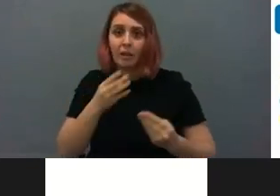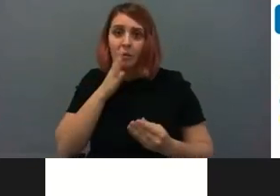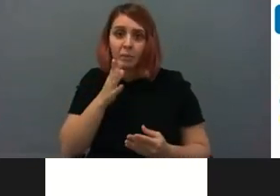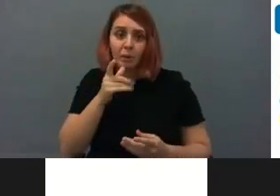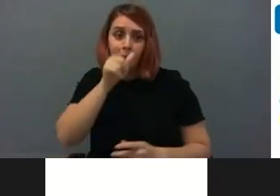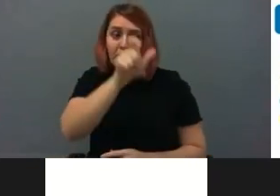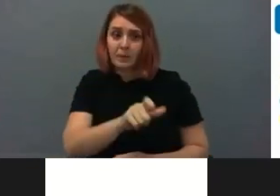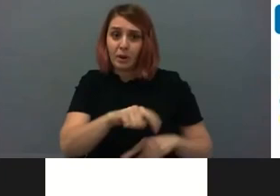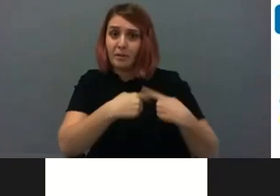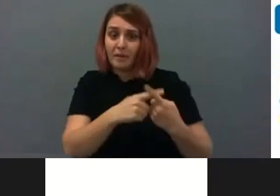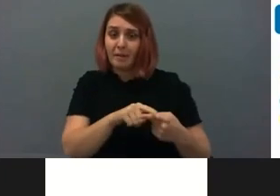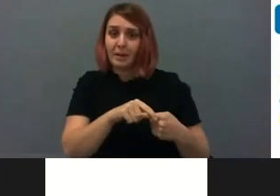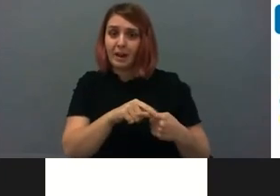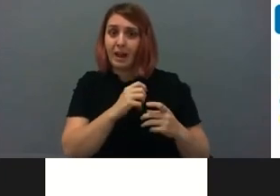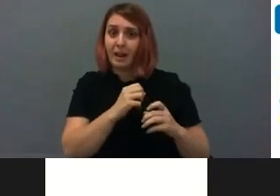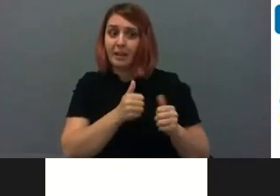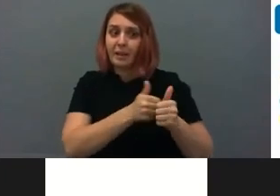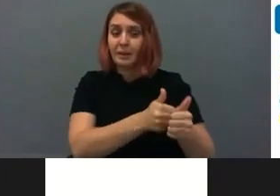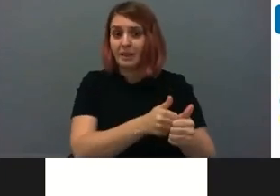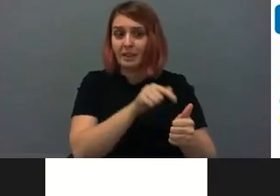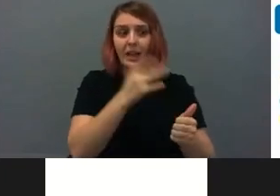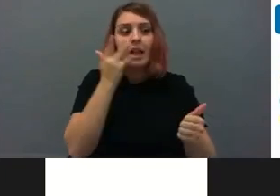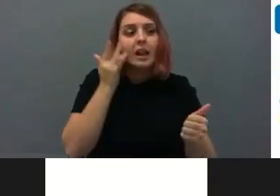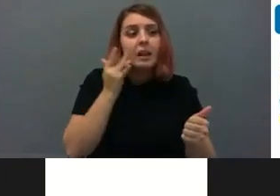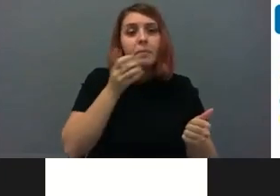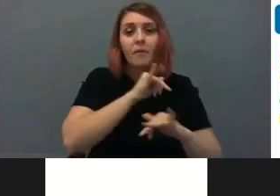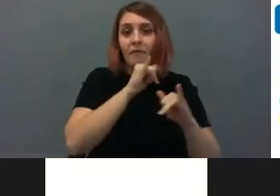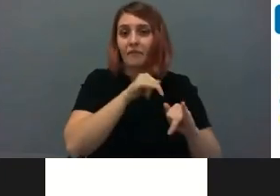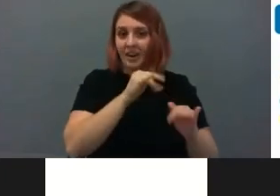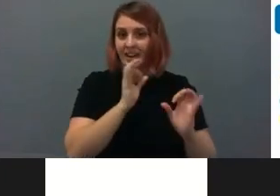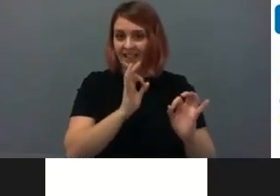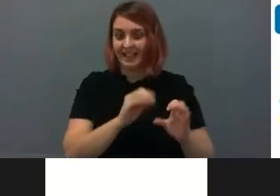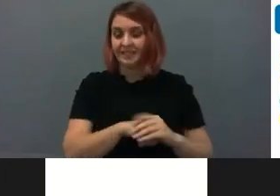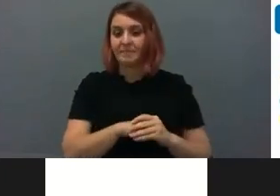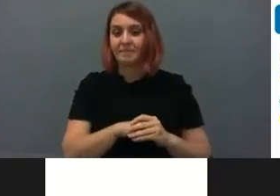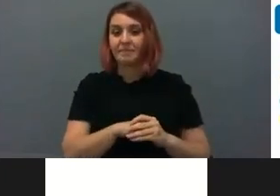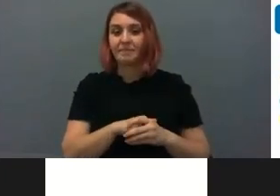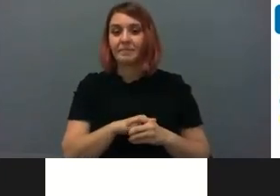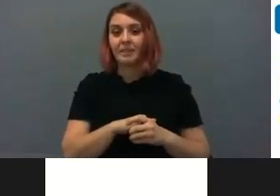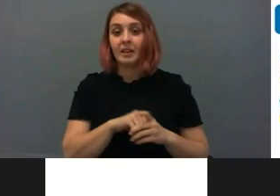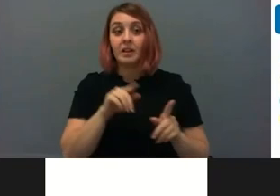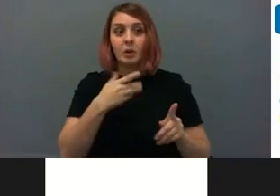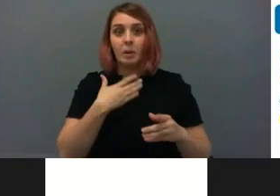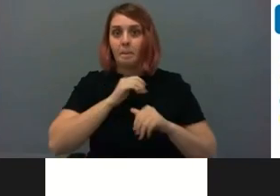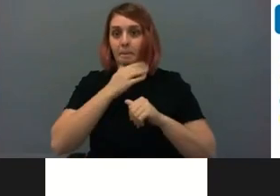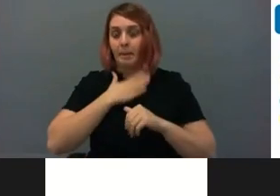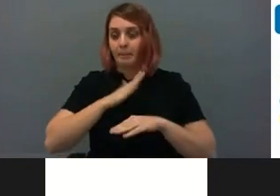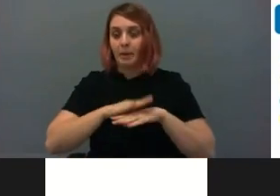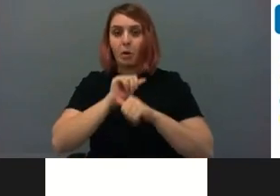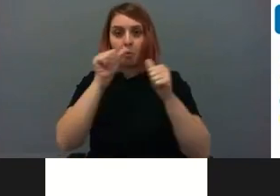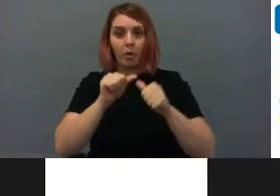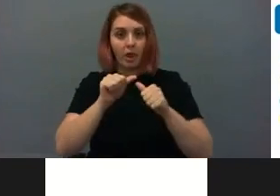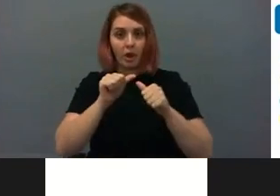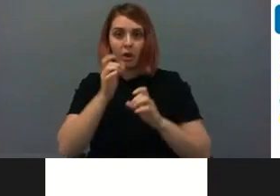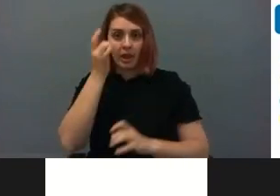persona familiar dependiente esté limpio y esté feliz. Esa para mí sería el modelo ideal cuando tienes un familiar en casa